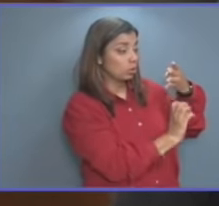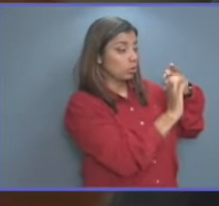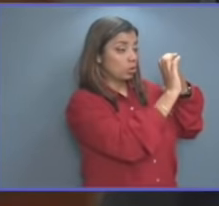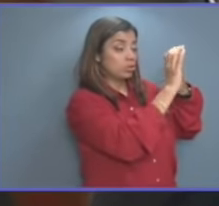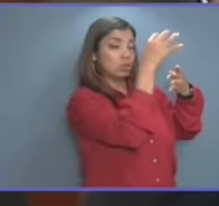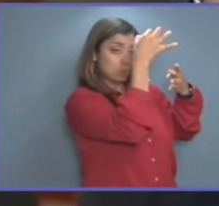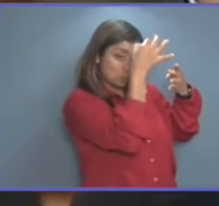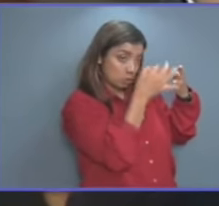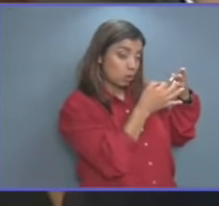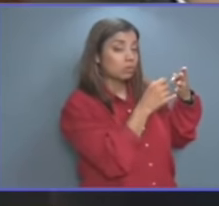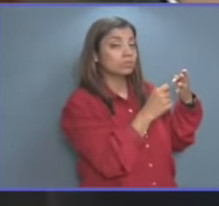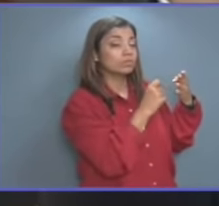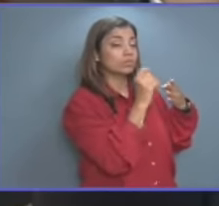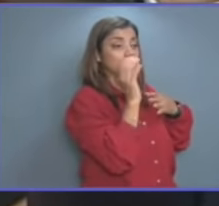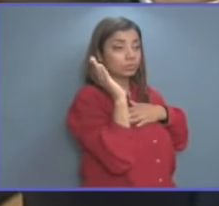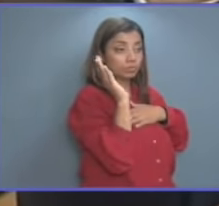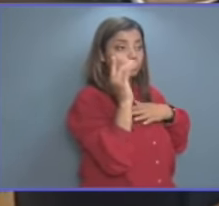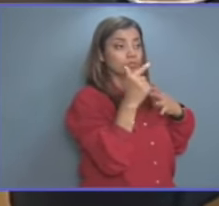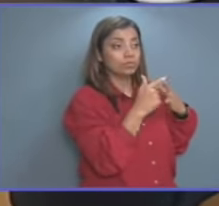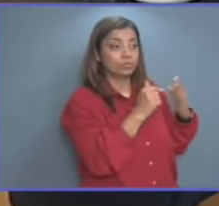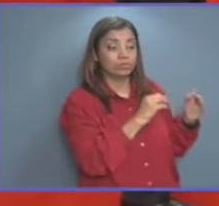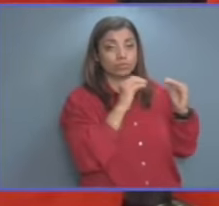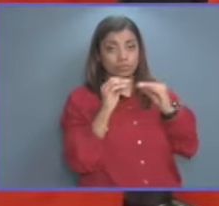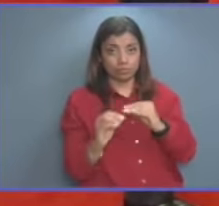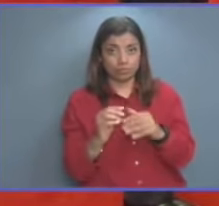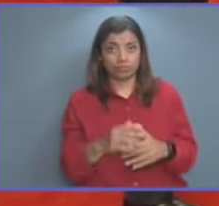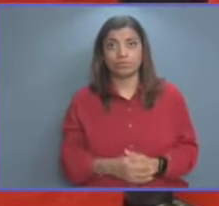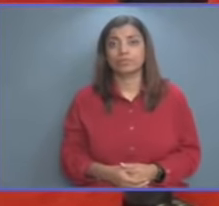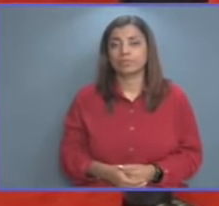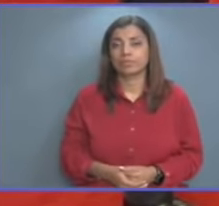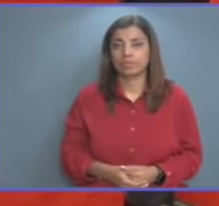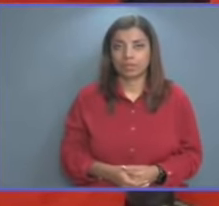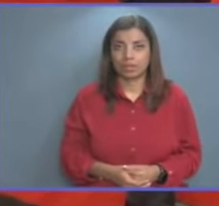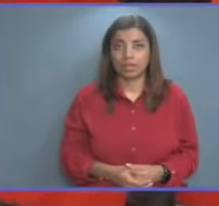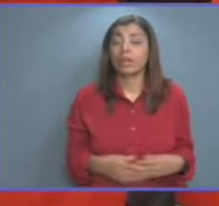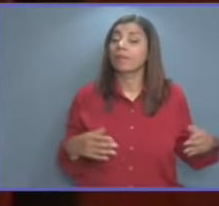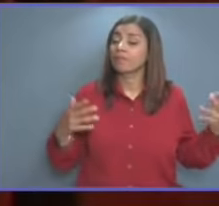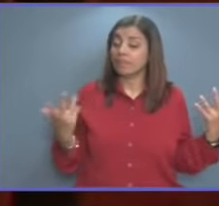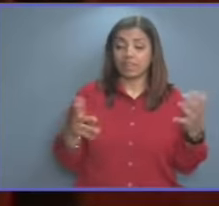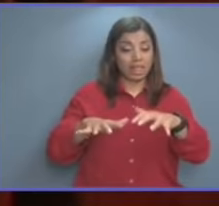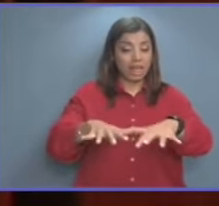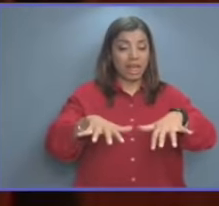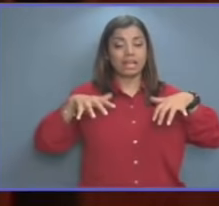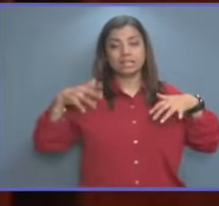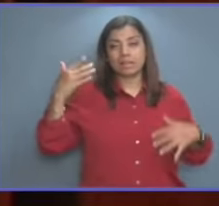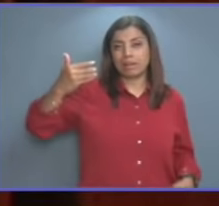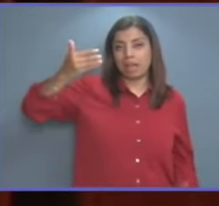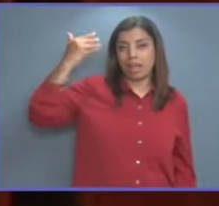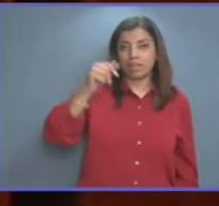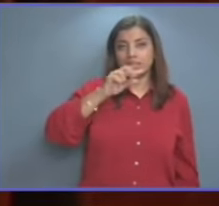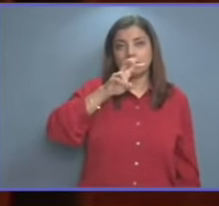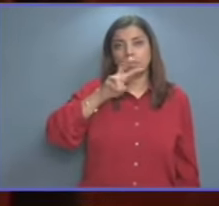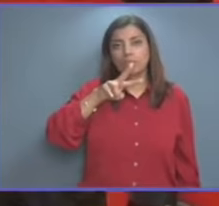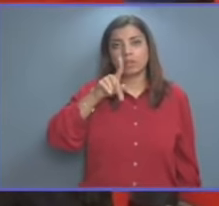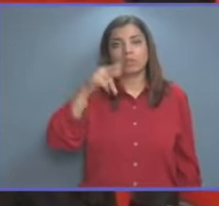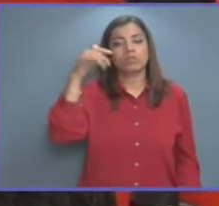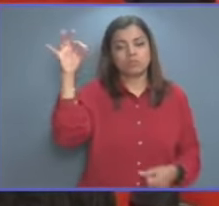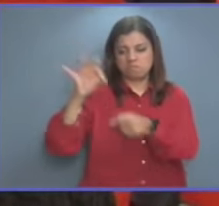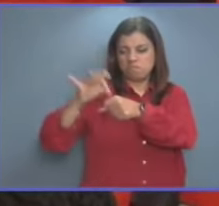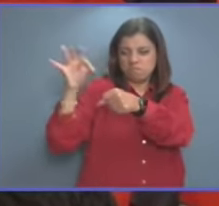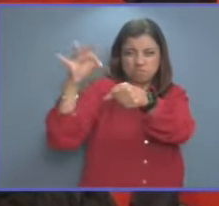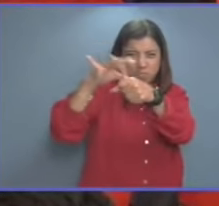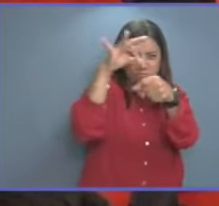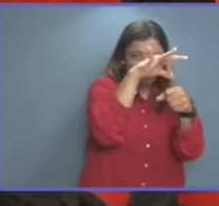y hacer cumplir la constitución el pleno legislativo se expresó antes de finalizar 2021 y con 66 votos